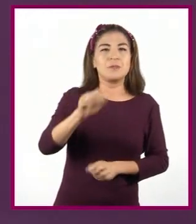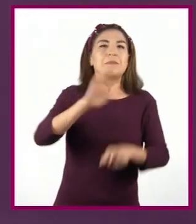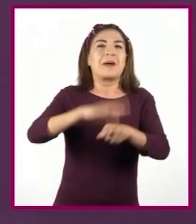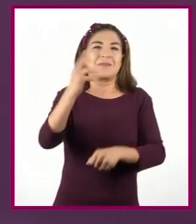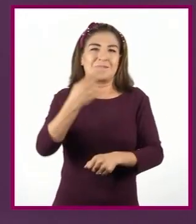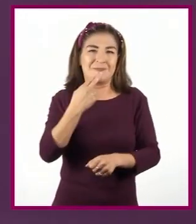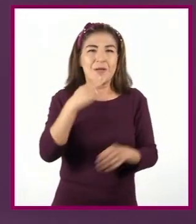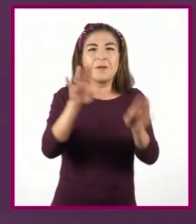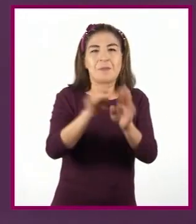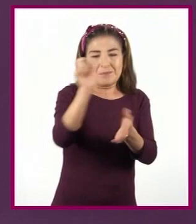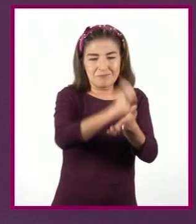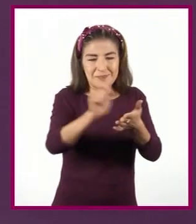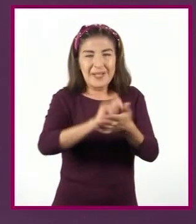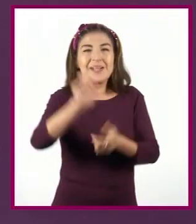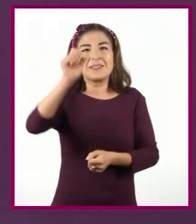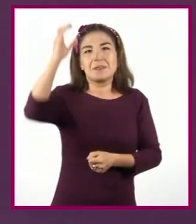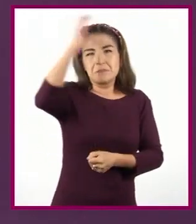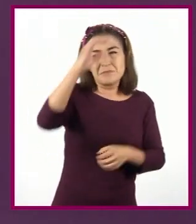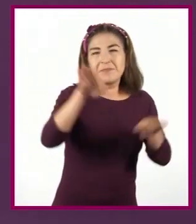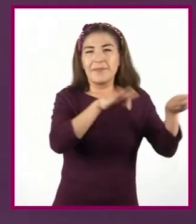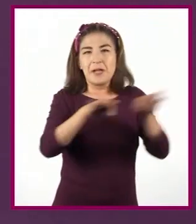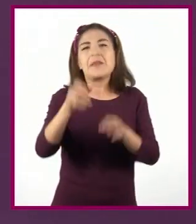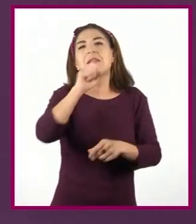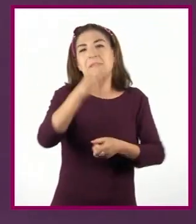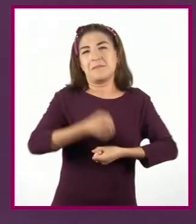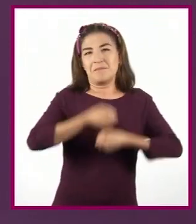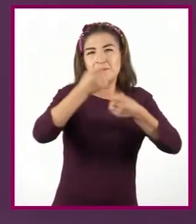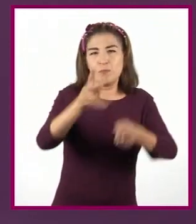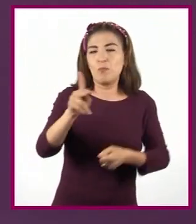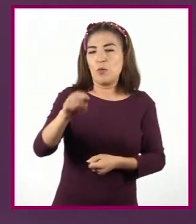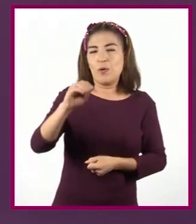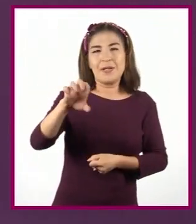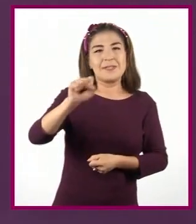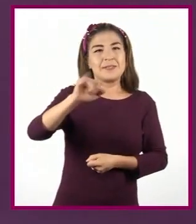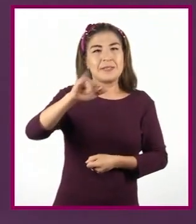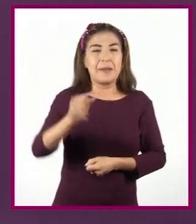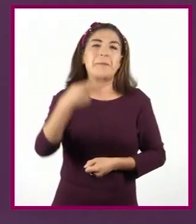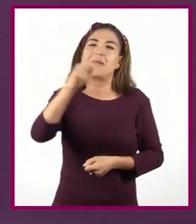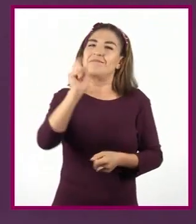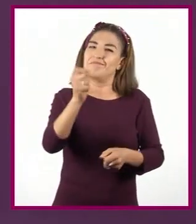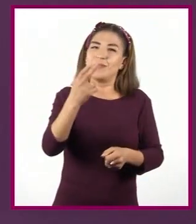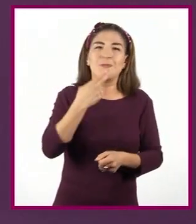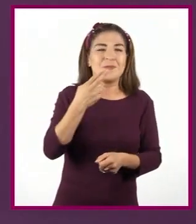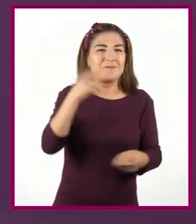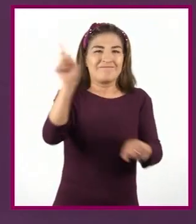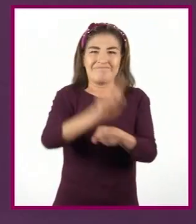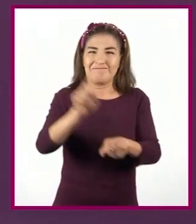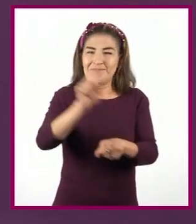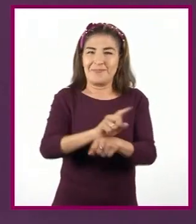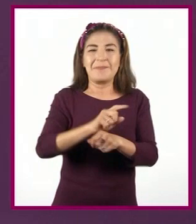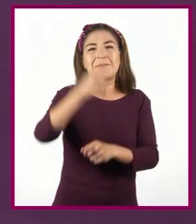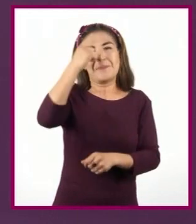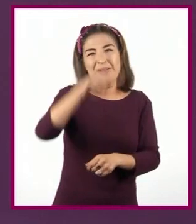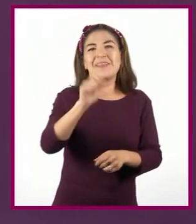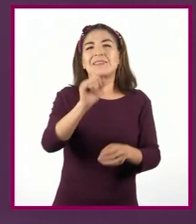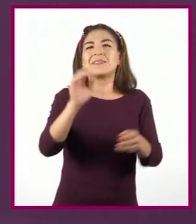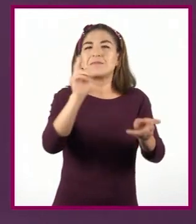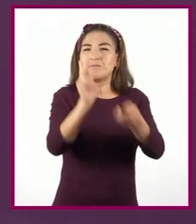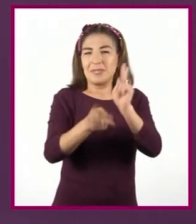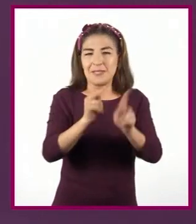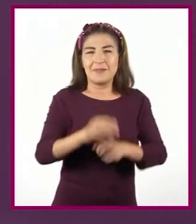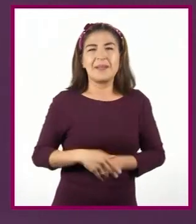de crear narraciones de ficción o poesía, pero también son parte del habla diaria. Veamos primero qué es un